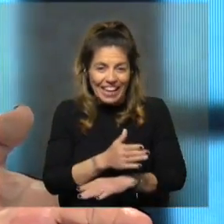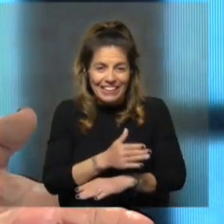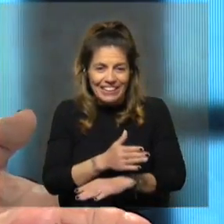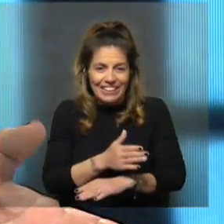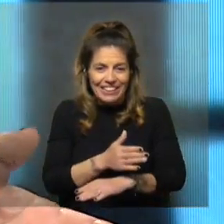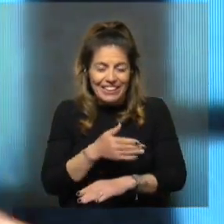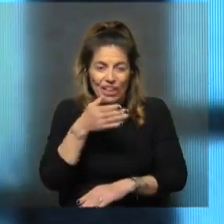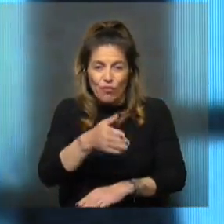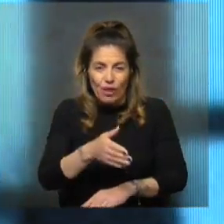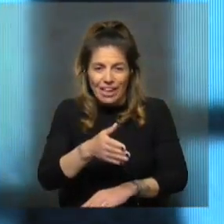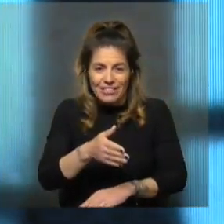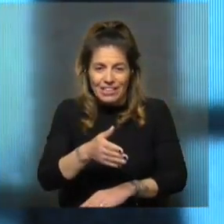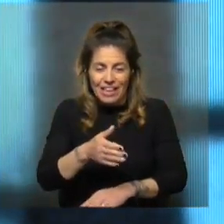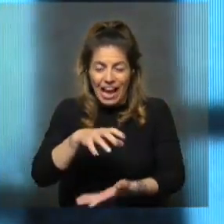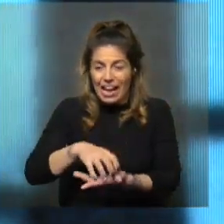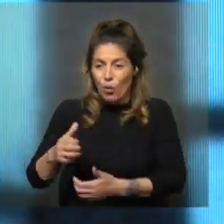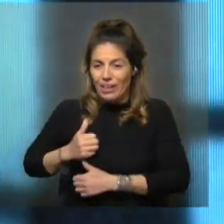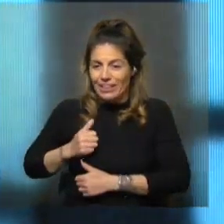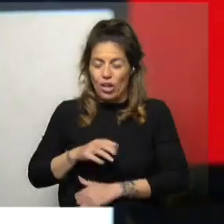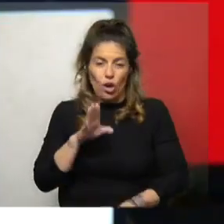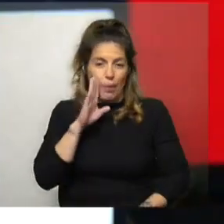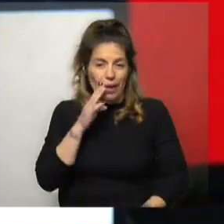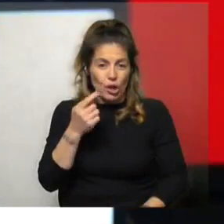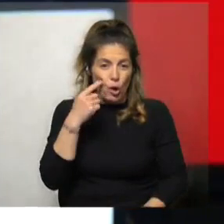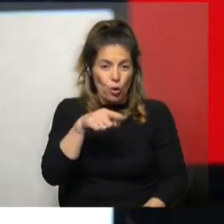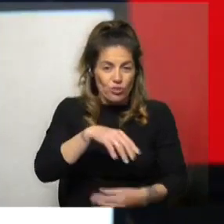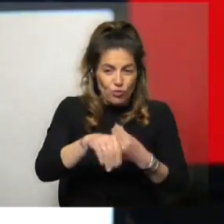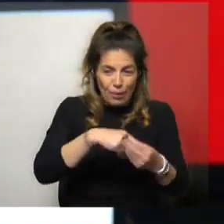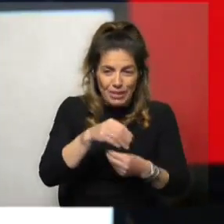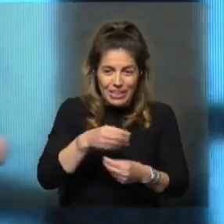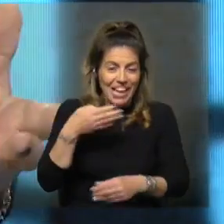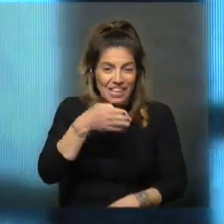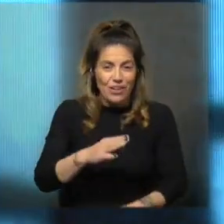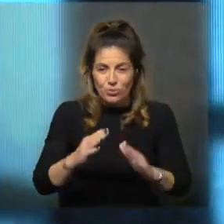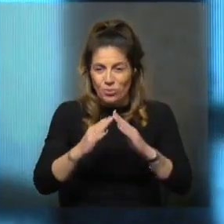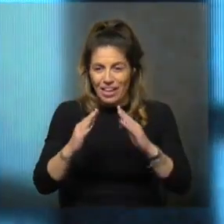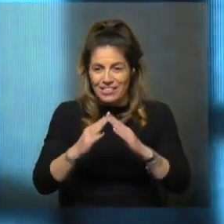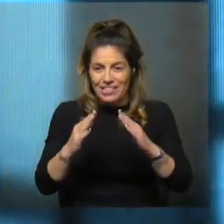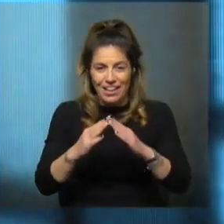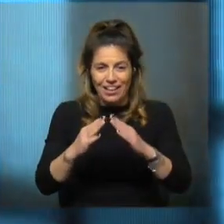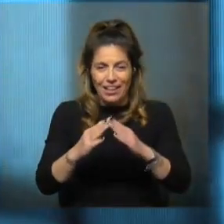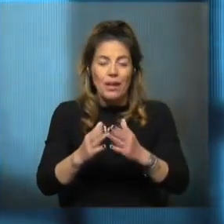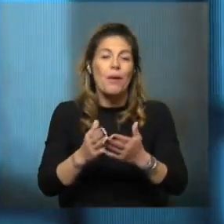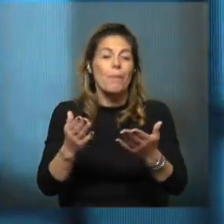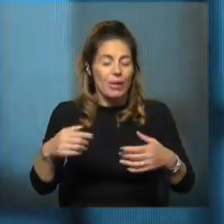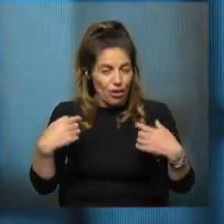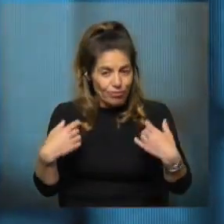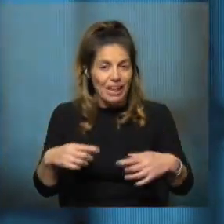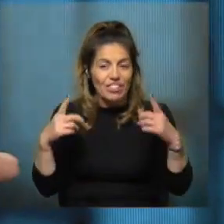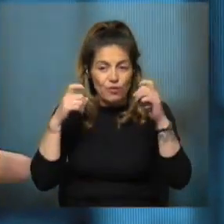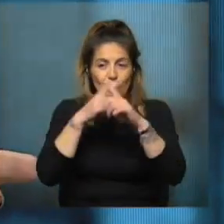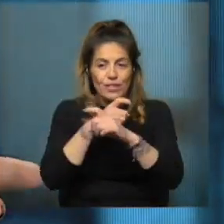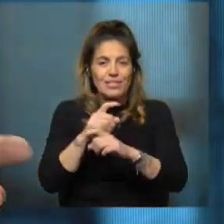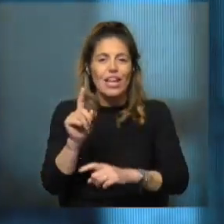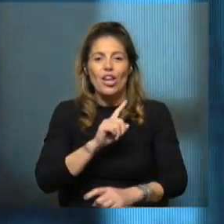al cuartel con las madres conozco a su familia iba a su casa este Bueno pero costaba